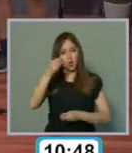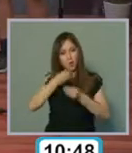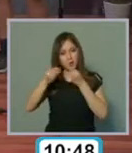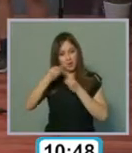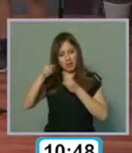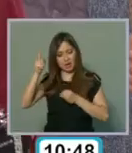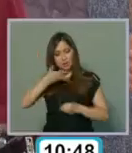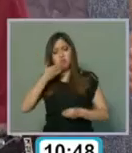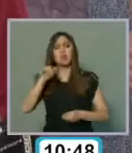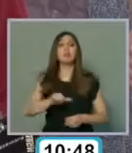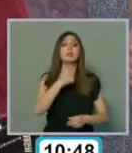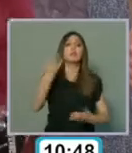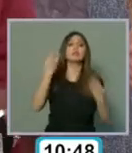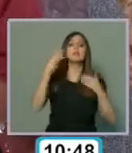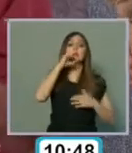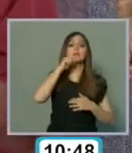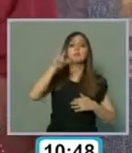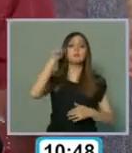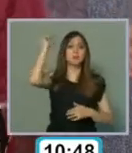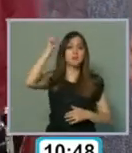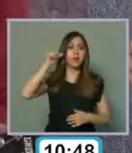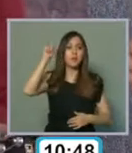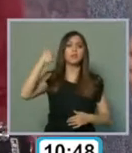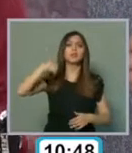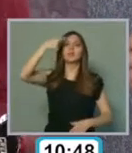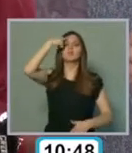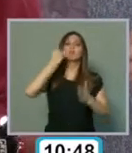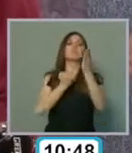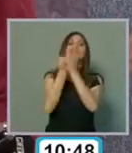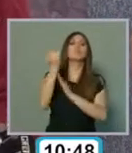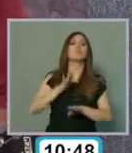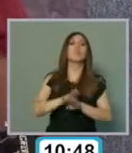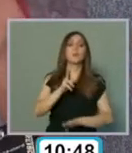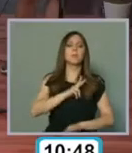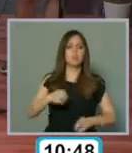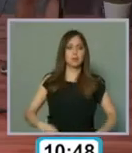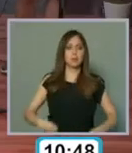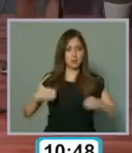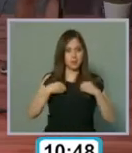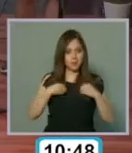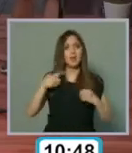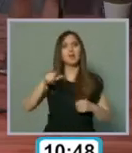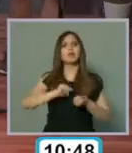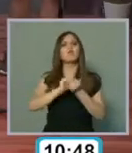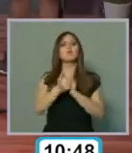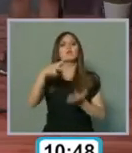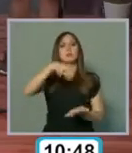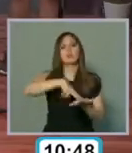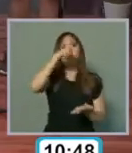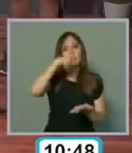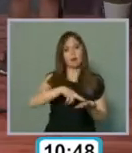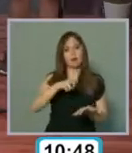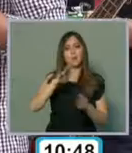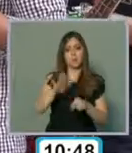es para todas las personas que están tomando una decisión importante en su vida. Lo invitamos a saltar. Por eso también